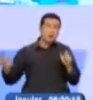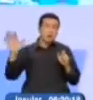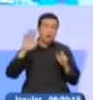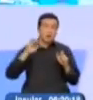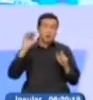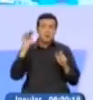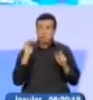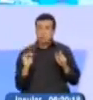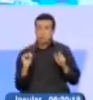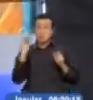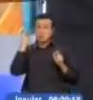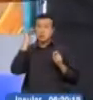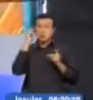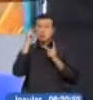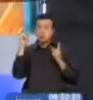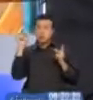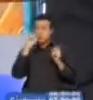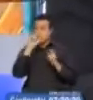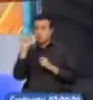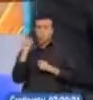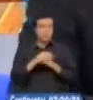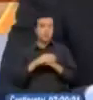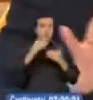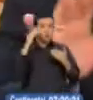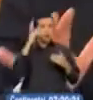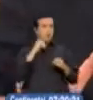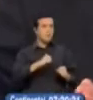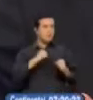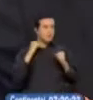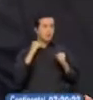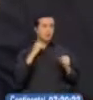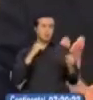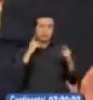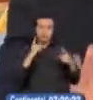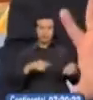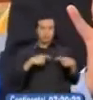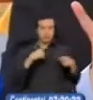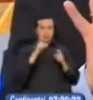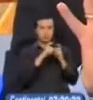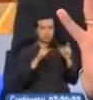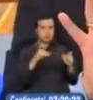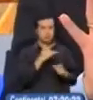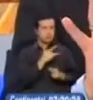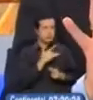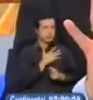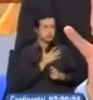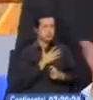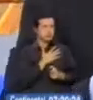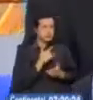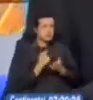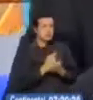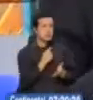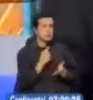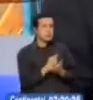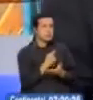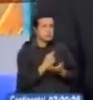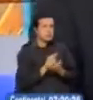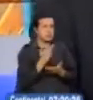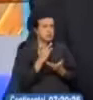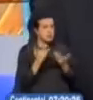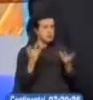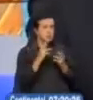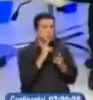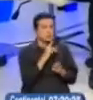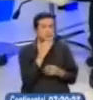los más bajos? ¿O la política incidió tan fuerte en la cotidianidad que la gente se siente presionada? El y eso nivel, lo lleva a lo mejor a